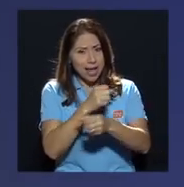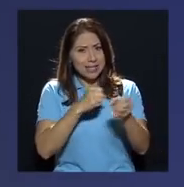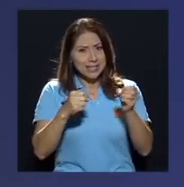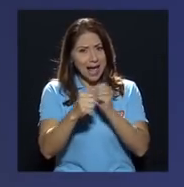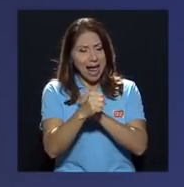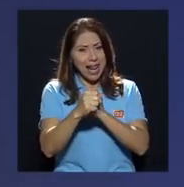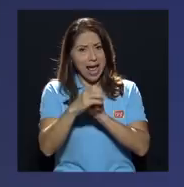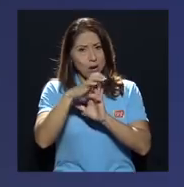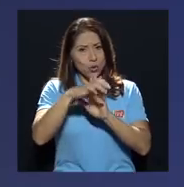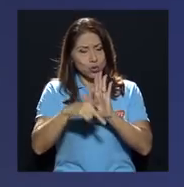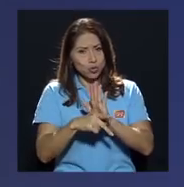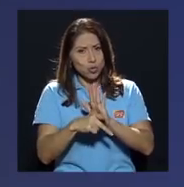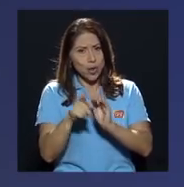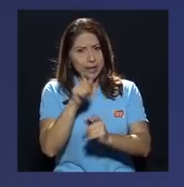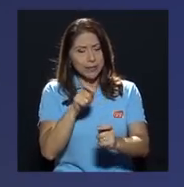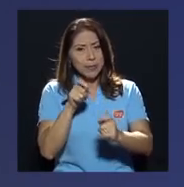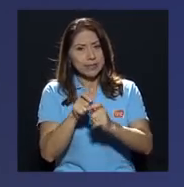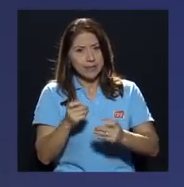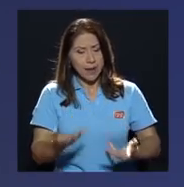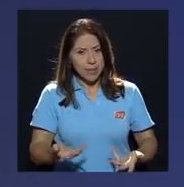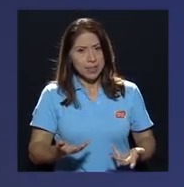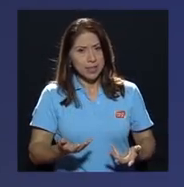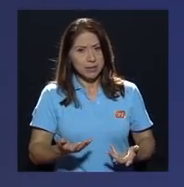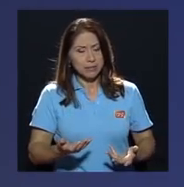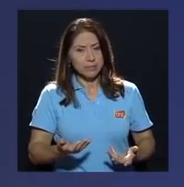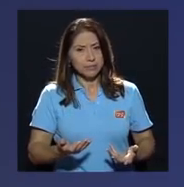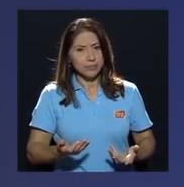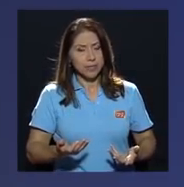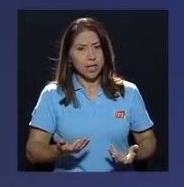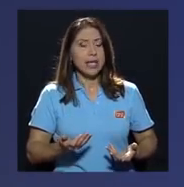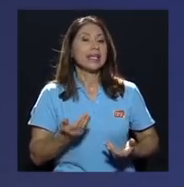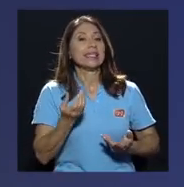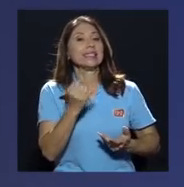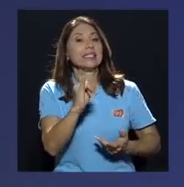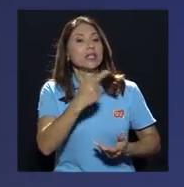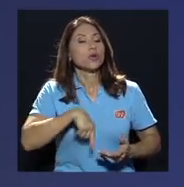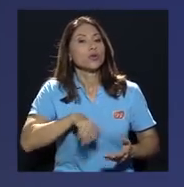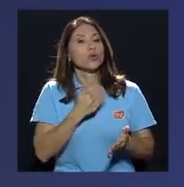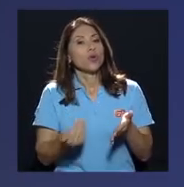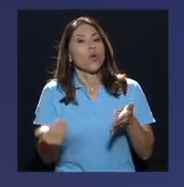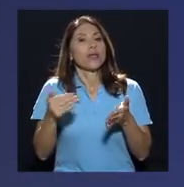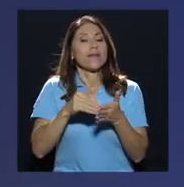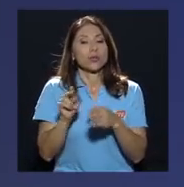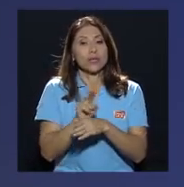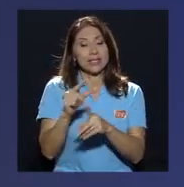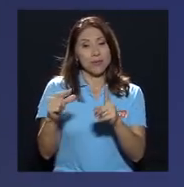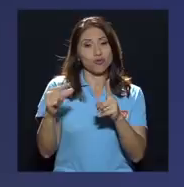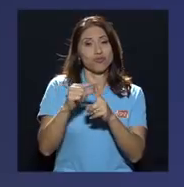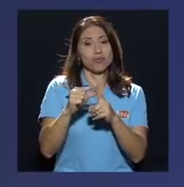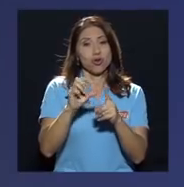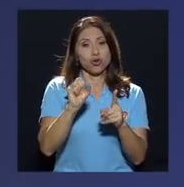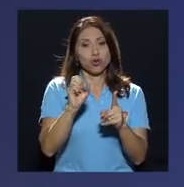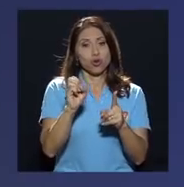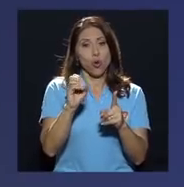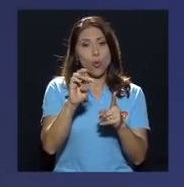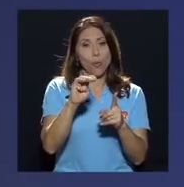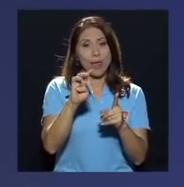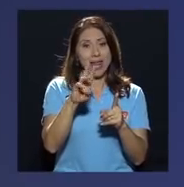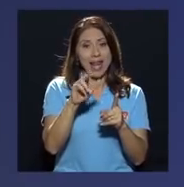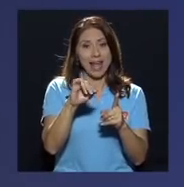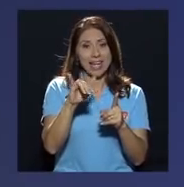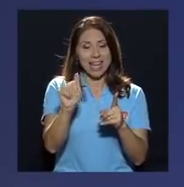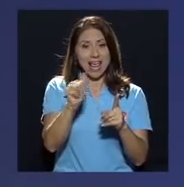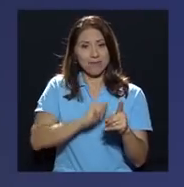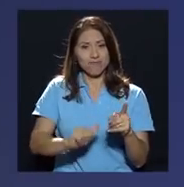que dio alas a la específica mente sí sí volvemos al término de soberanía nos damos cuenta como